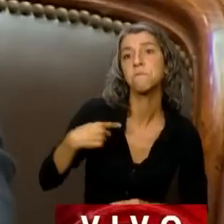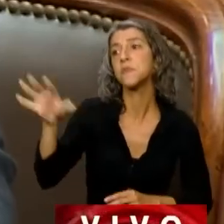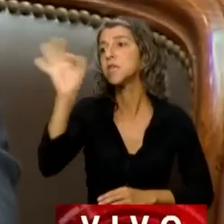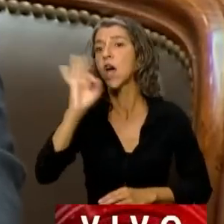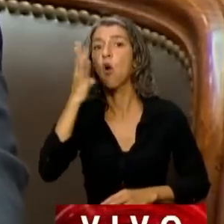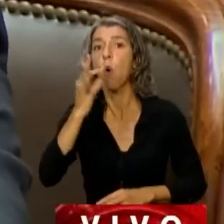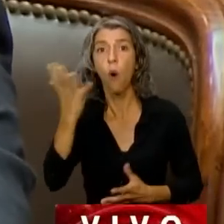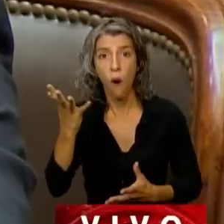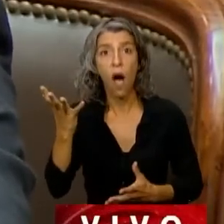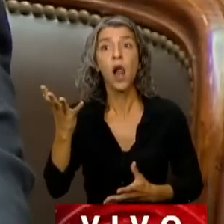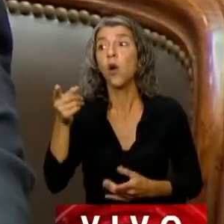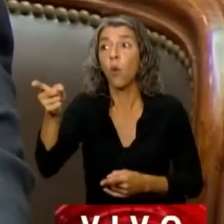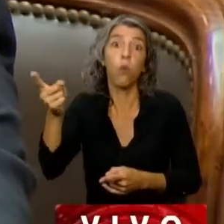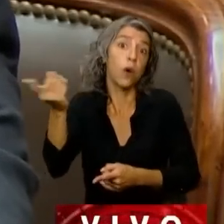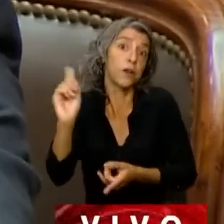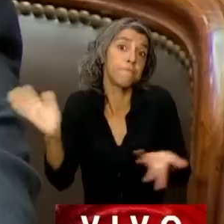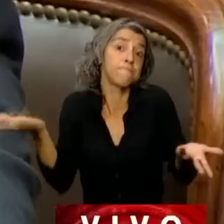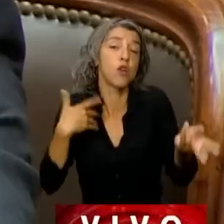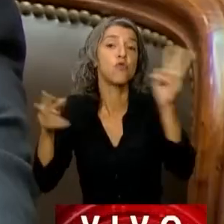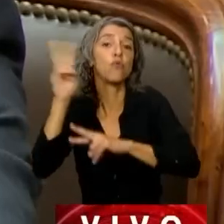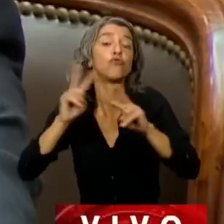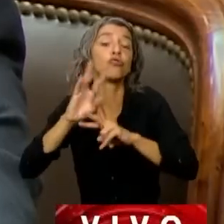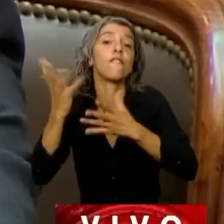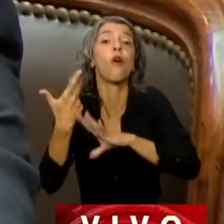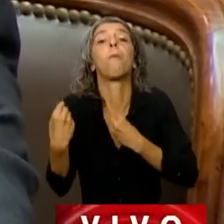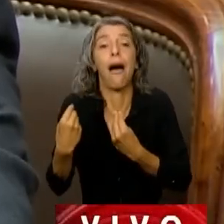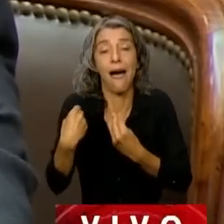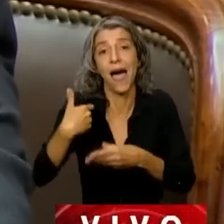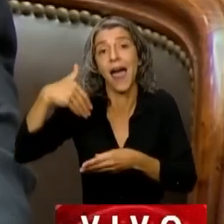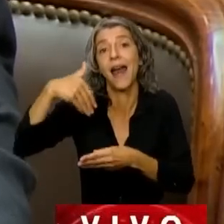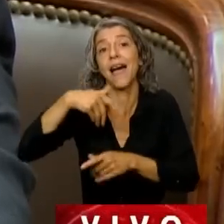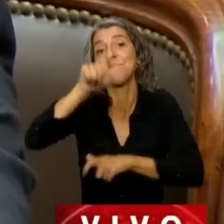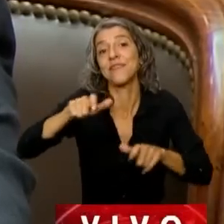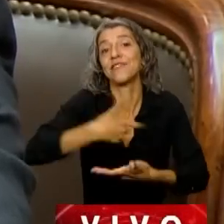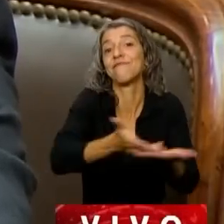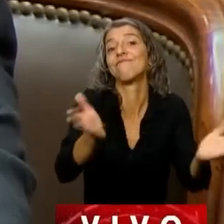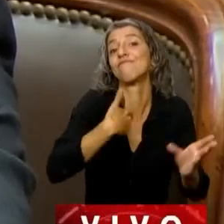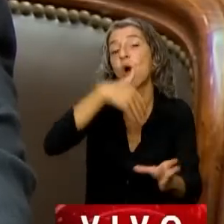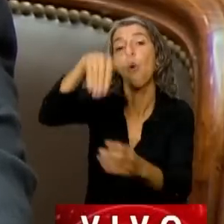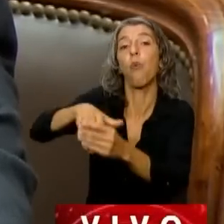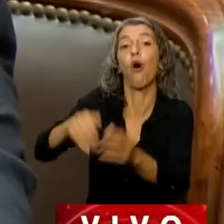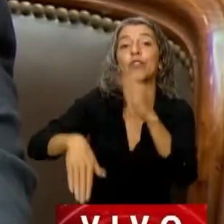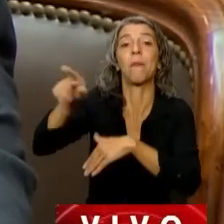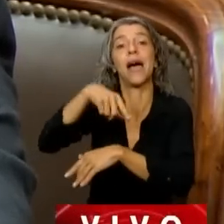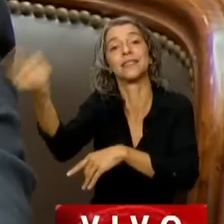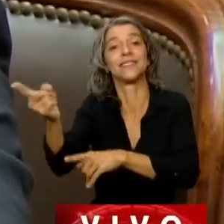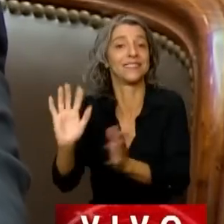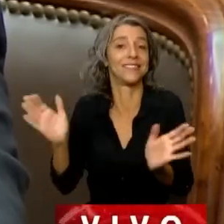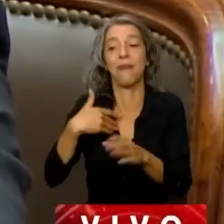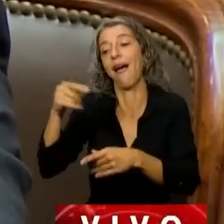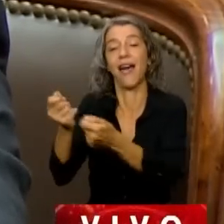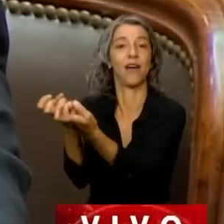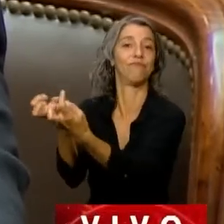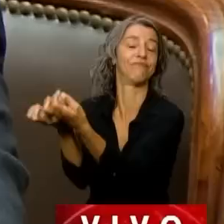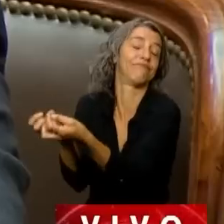sumen legisladores. Esa es la manera en democracia de proceder. Dice, gracias a estos tipos, más de 1 millón de ciudadanos no van